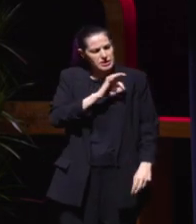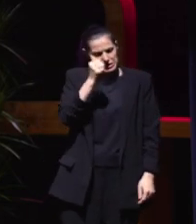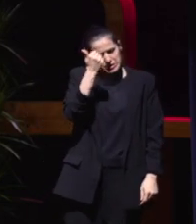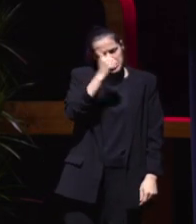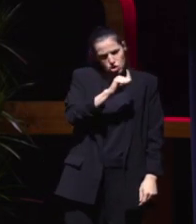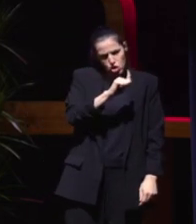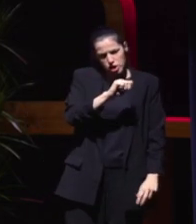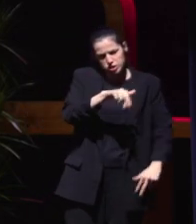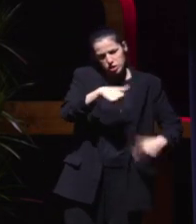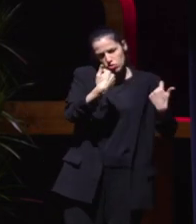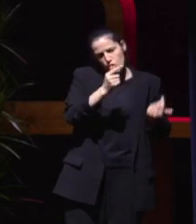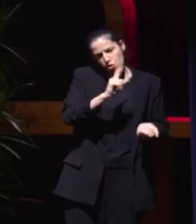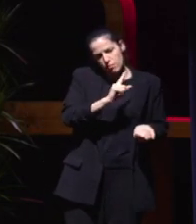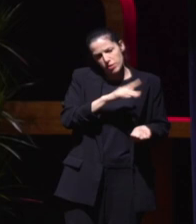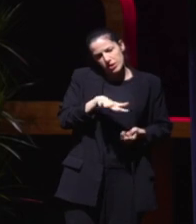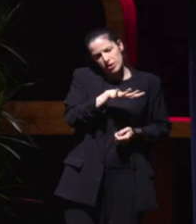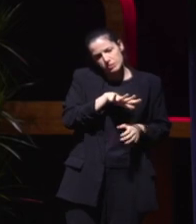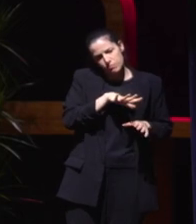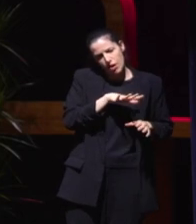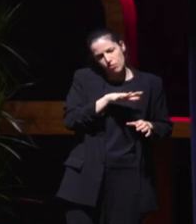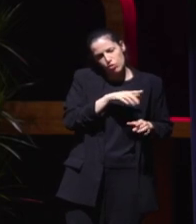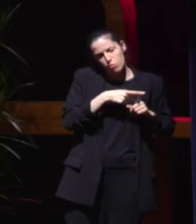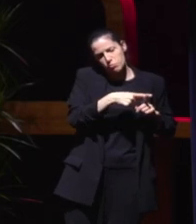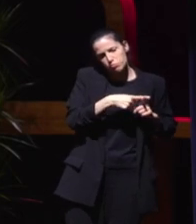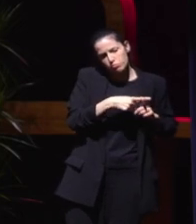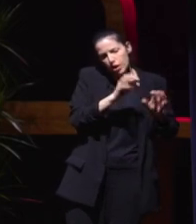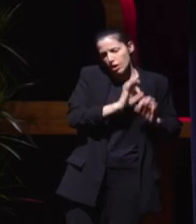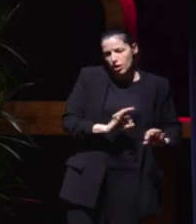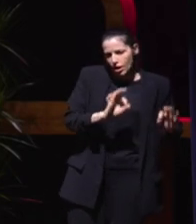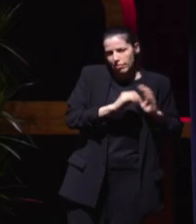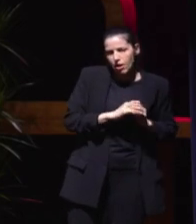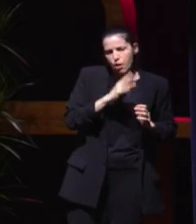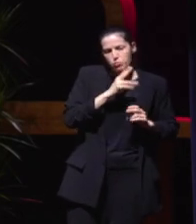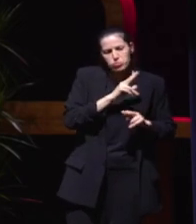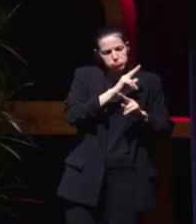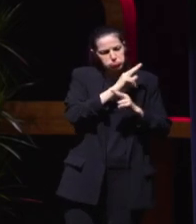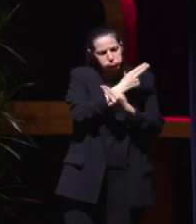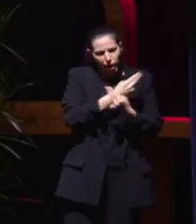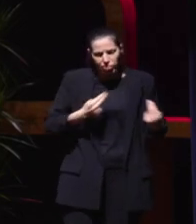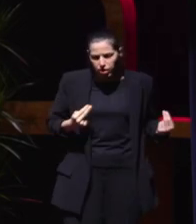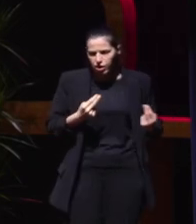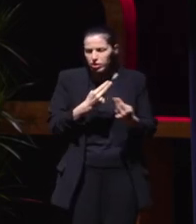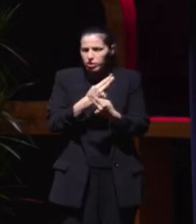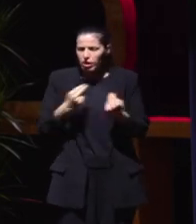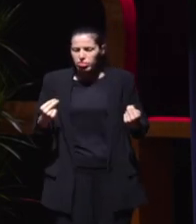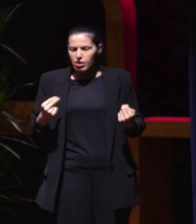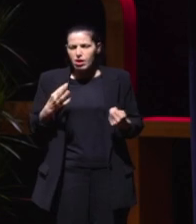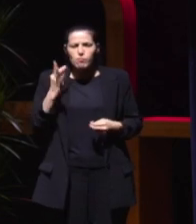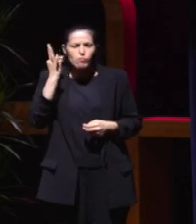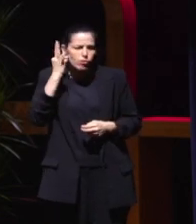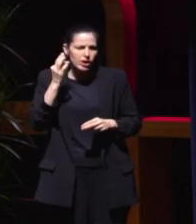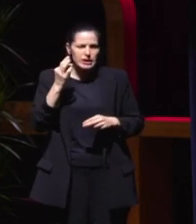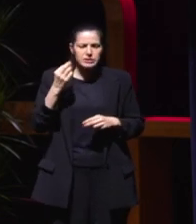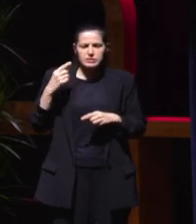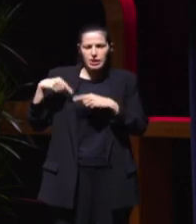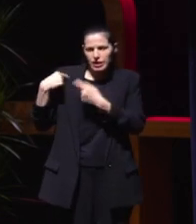no nos dejáis estar en vuestro espacio porque nos habéis cancelado porque habéis echado a todas las mujeres de nuestra generación desde luego en